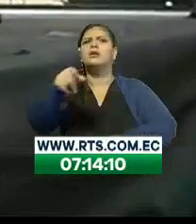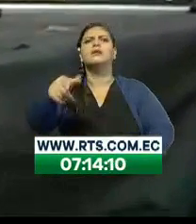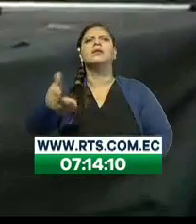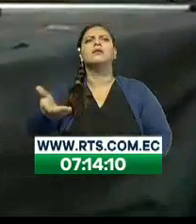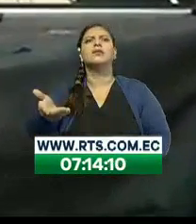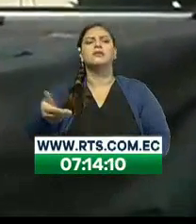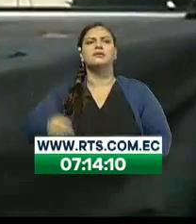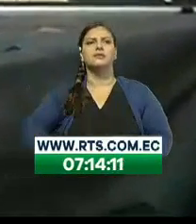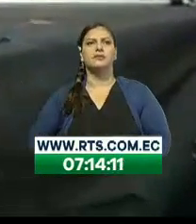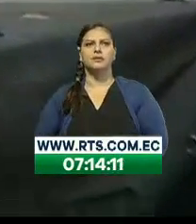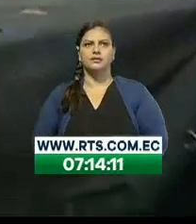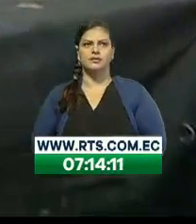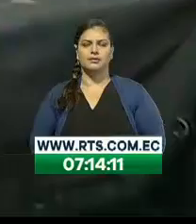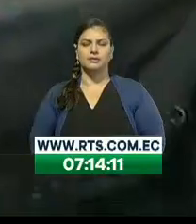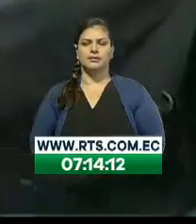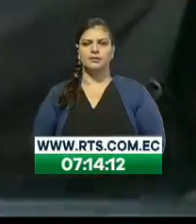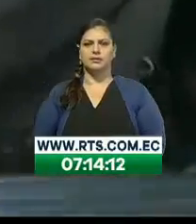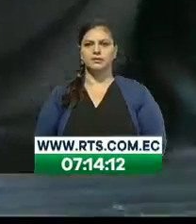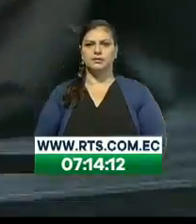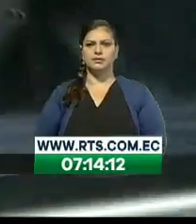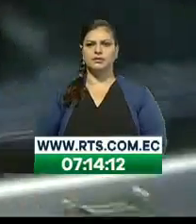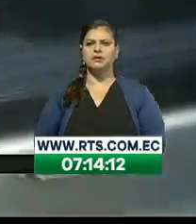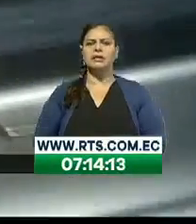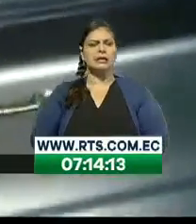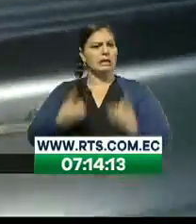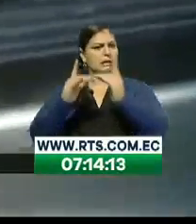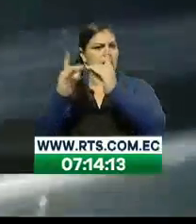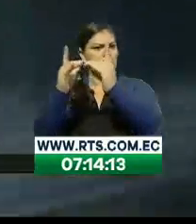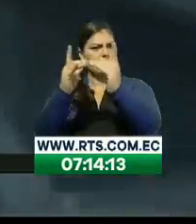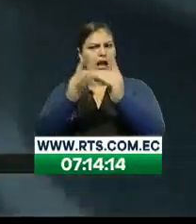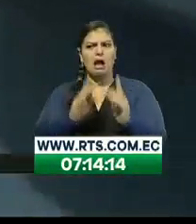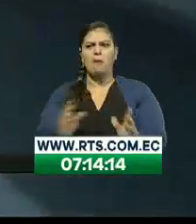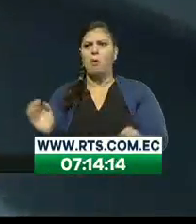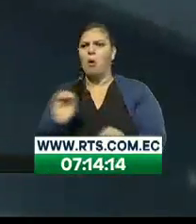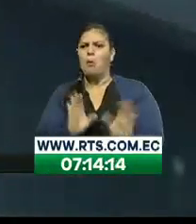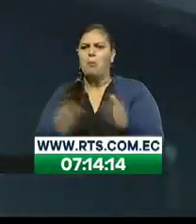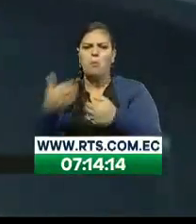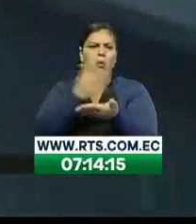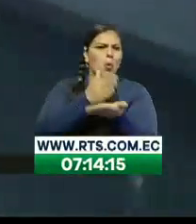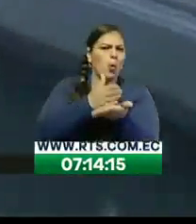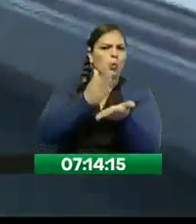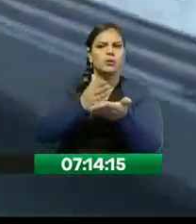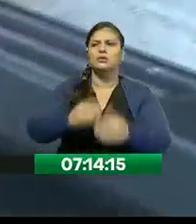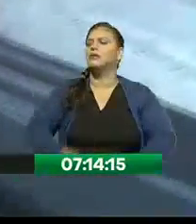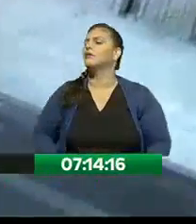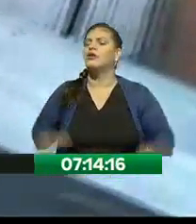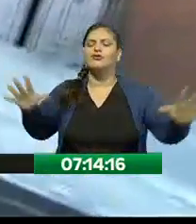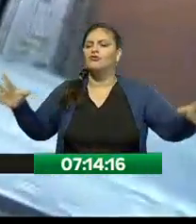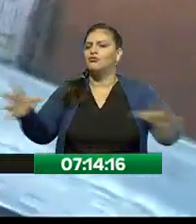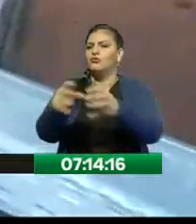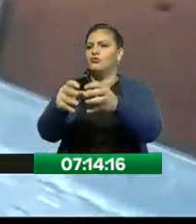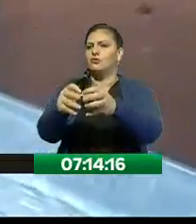está. Habían camas, la cocina, la sala, ¿qué?